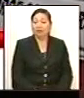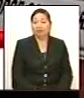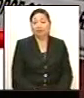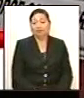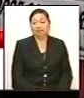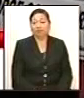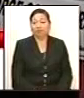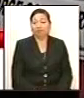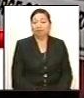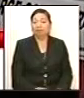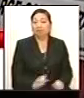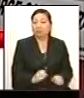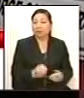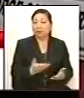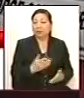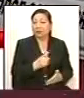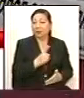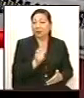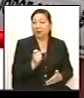que creo que ha estado en orden de los